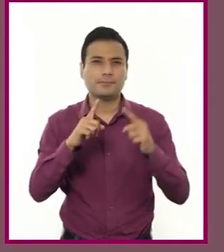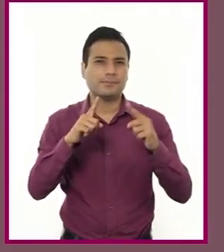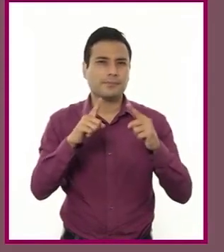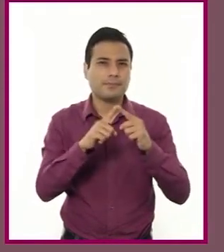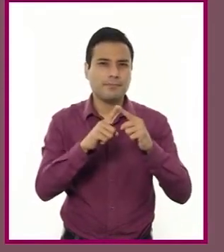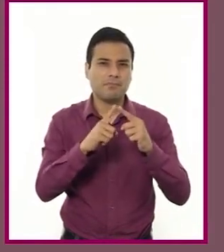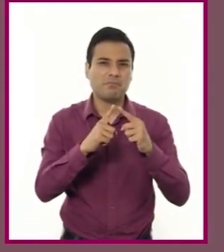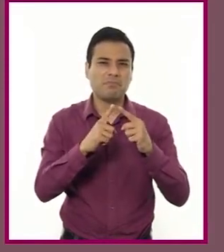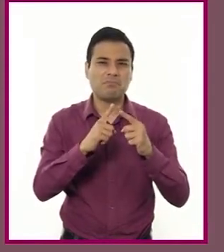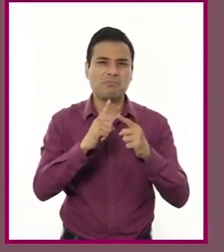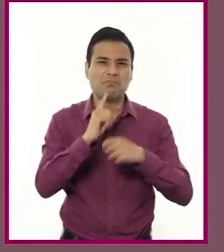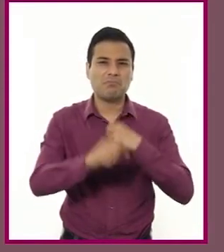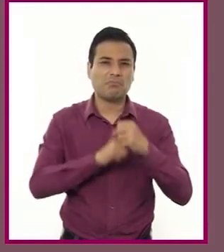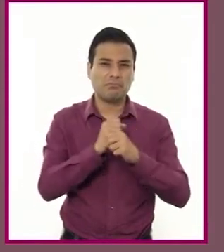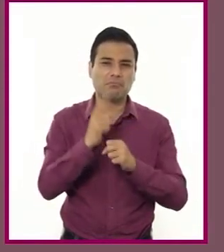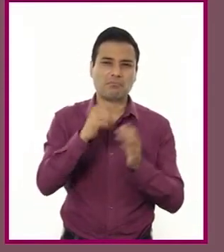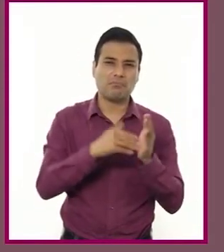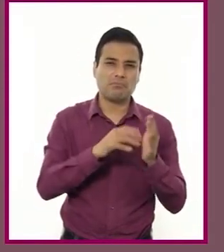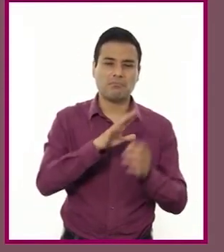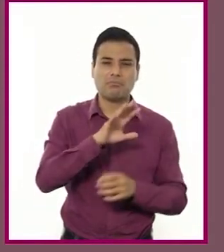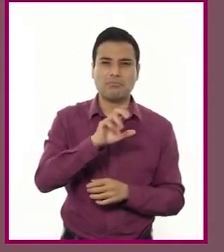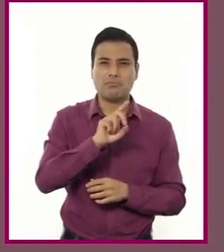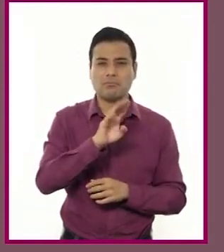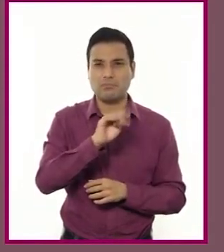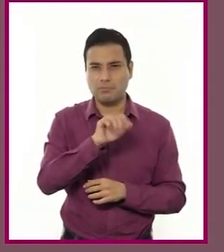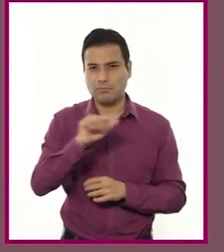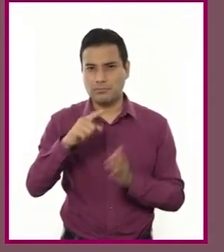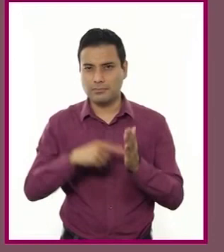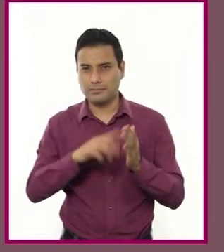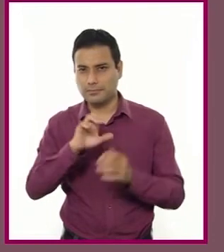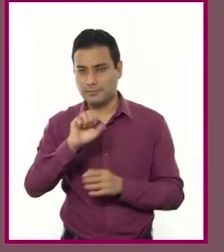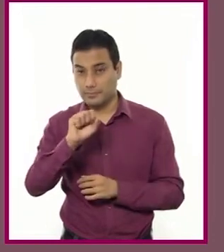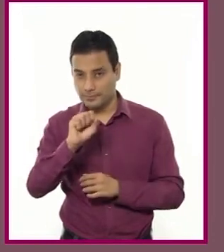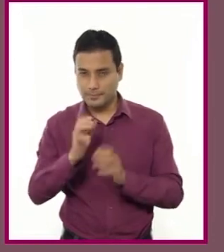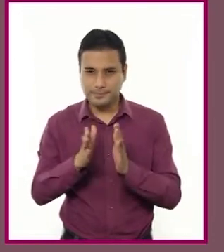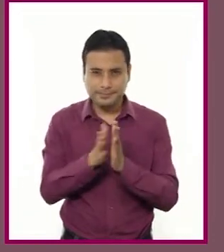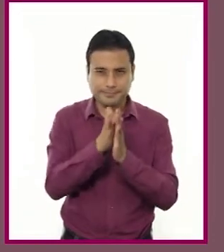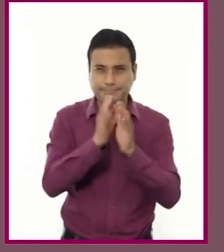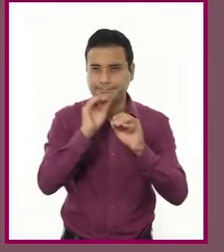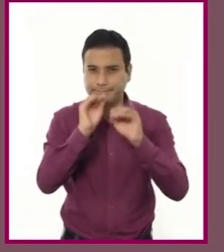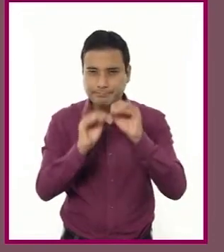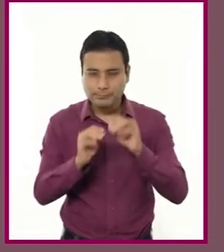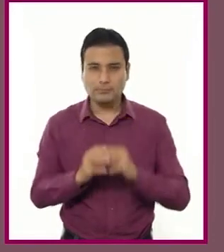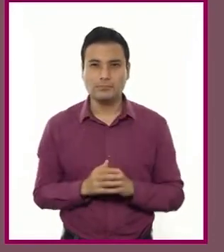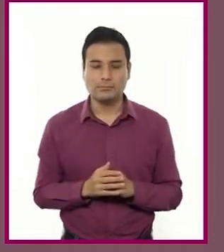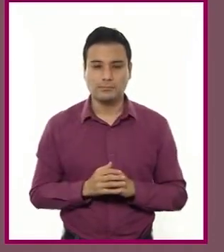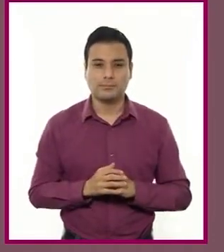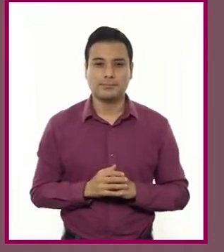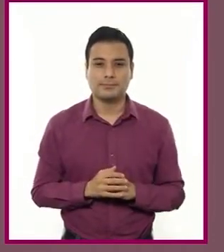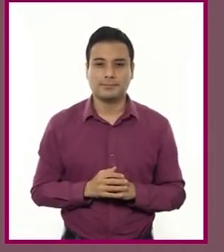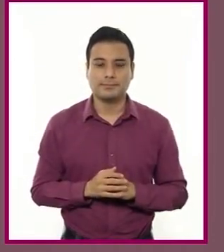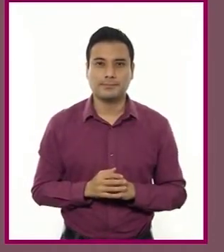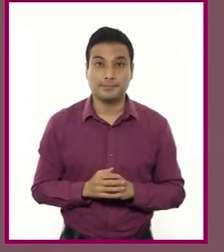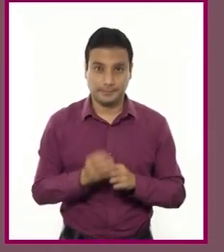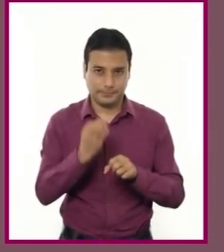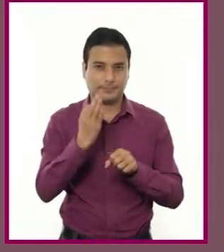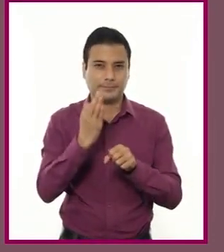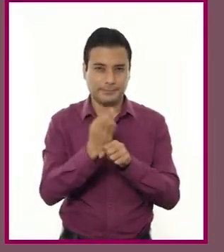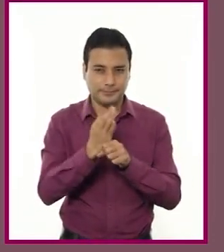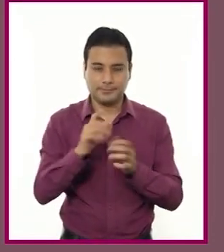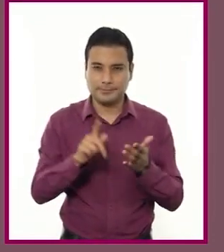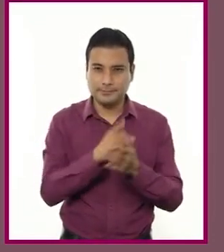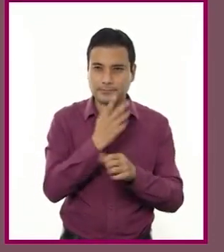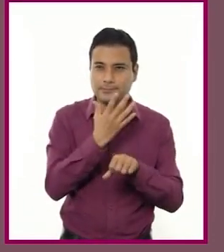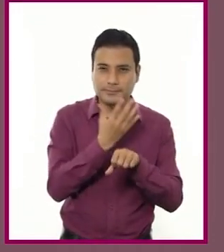entre 1539 y 1560 es restaurado conforme a los datos históricos del mismo para darle a la fachada